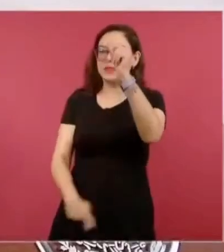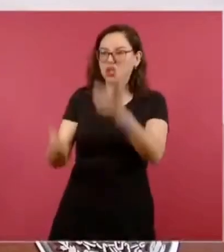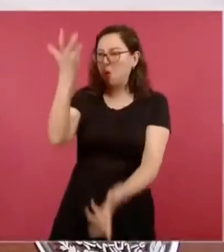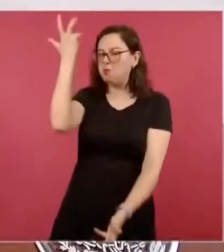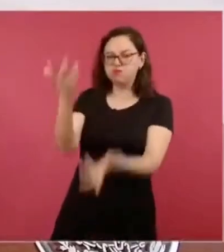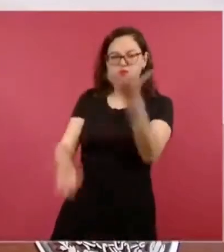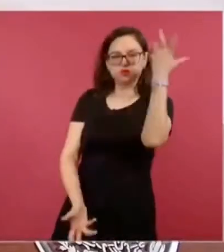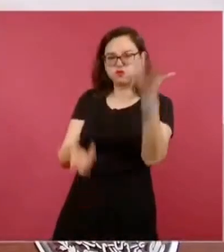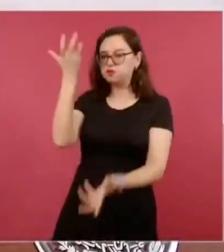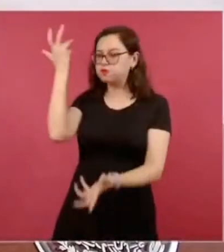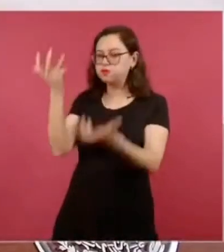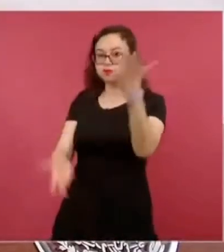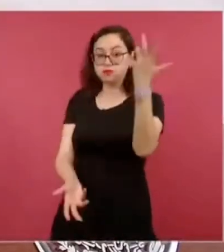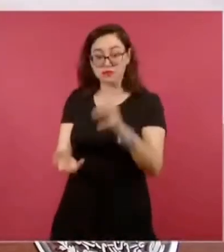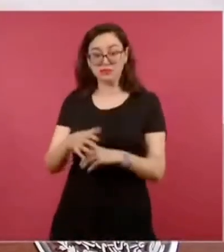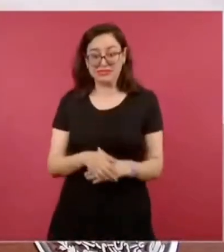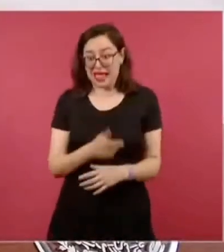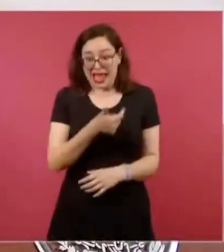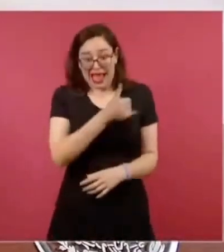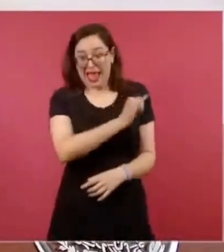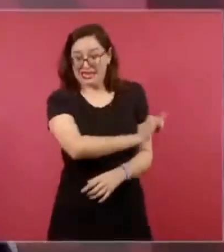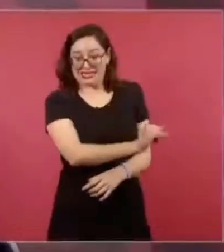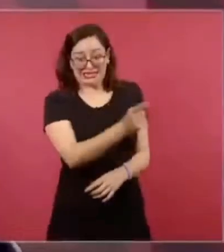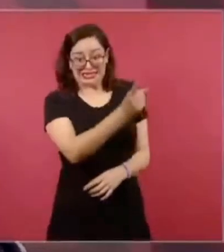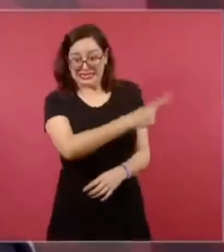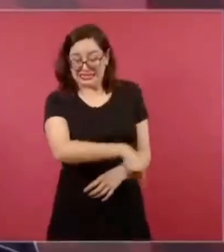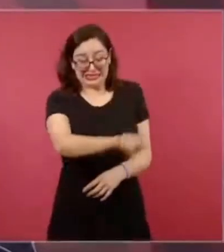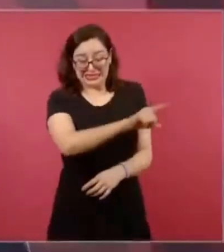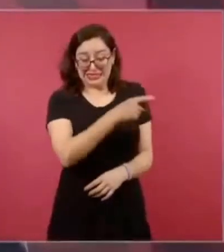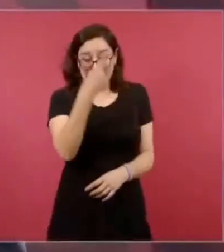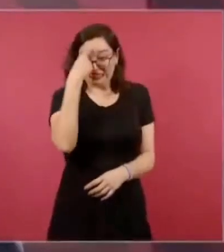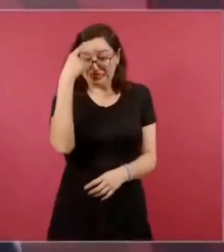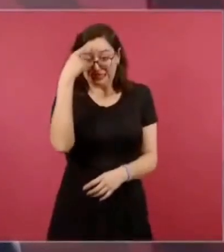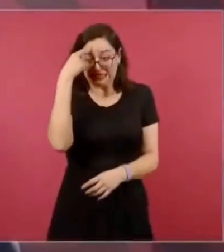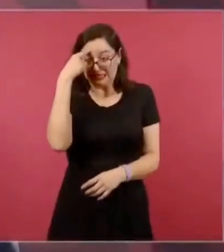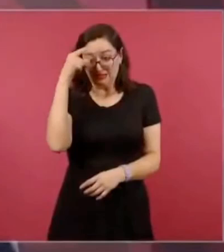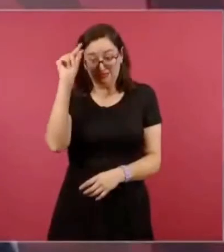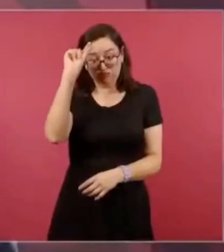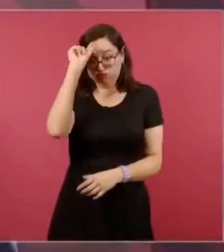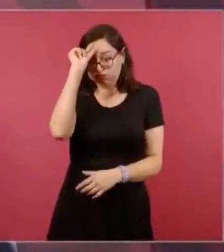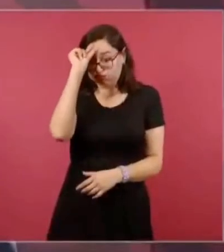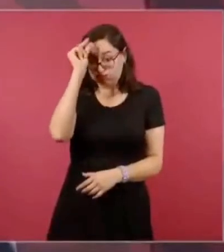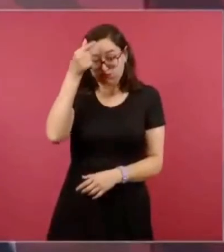O sea, son muy obcecados.